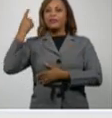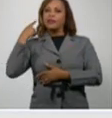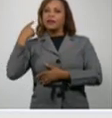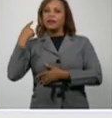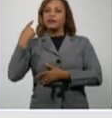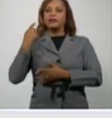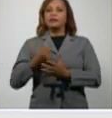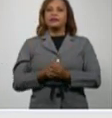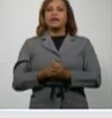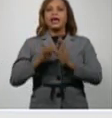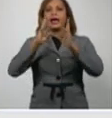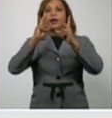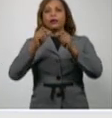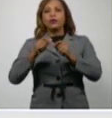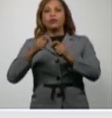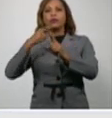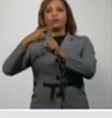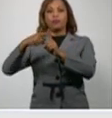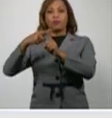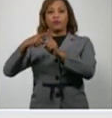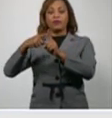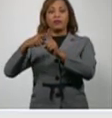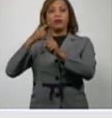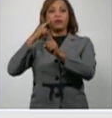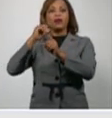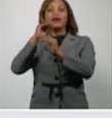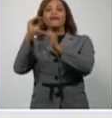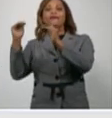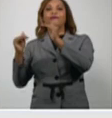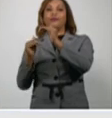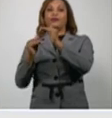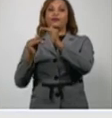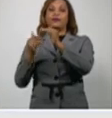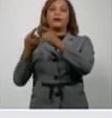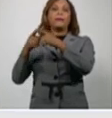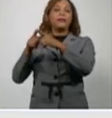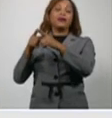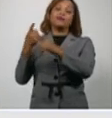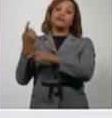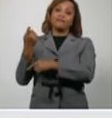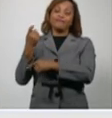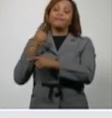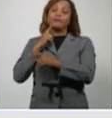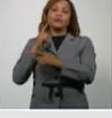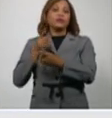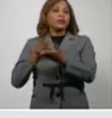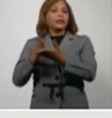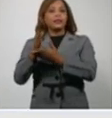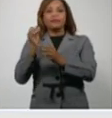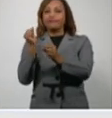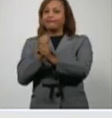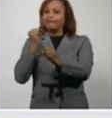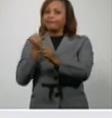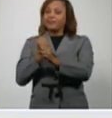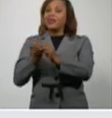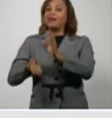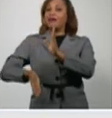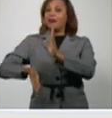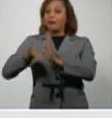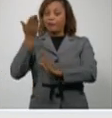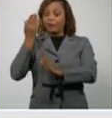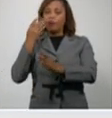el número de casos discretamente inferior, pero todavía muy elevado, en comparación como hemos